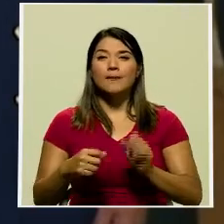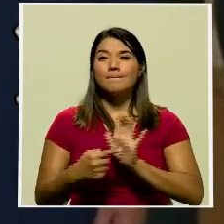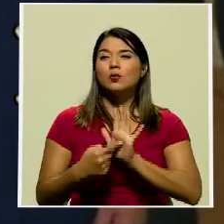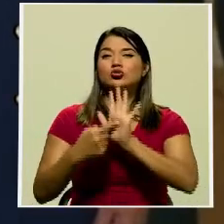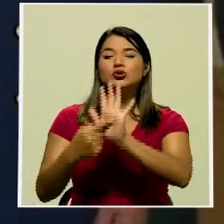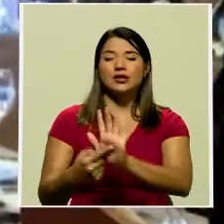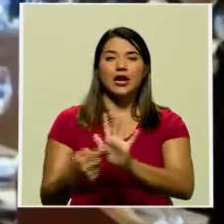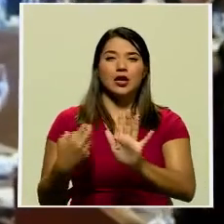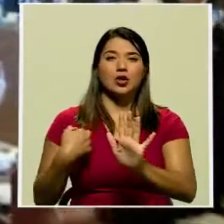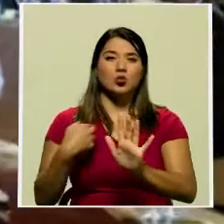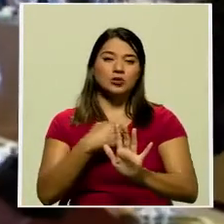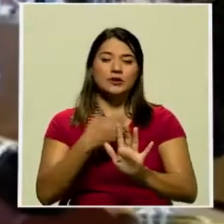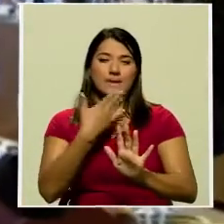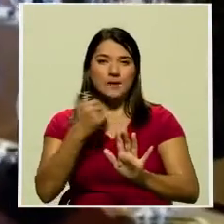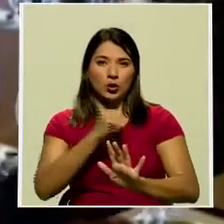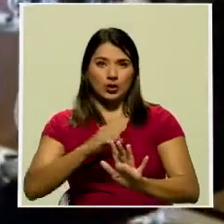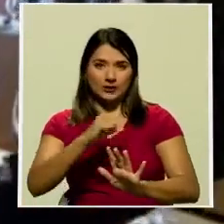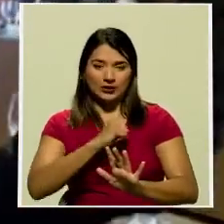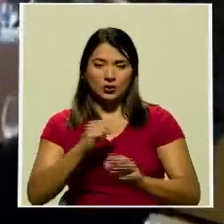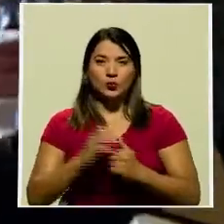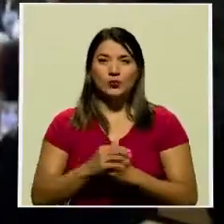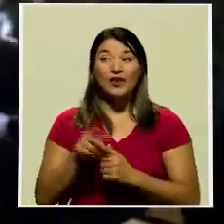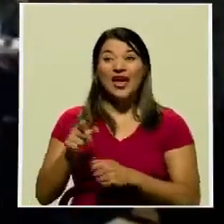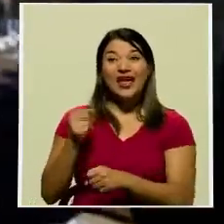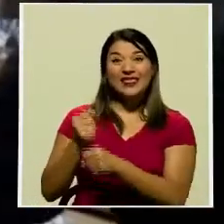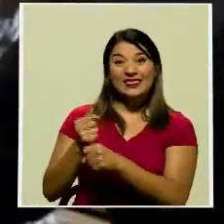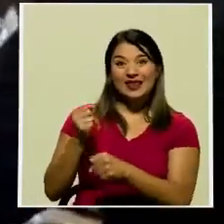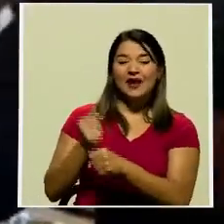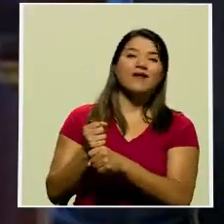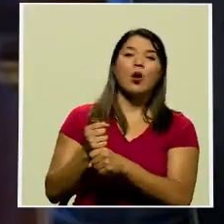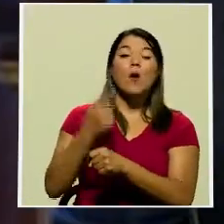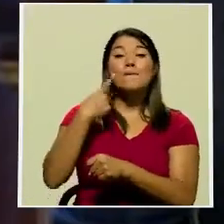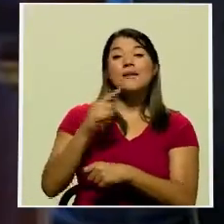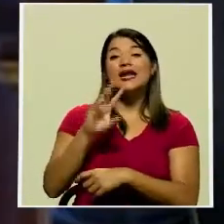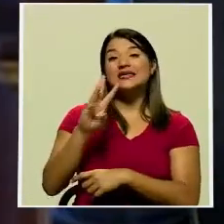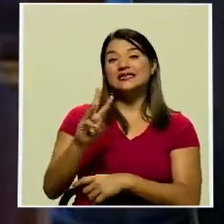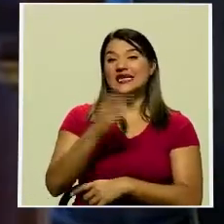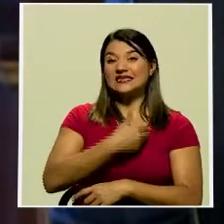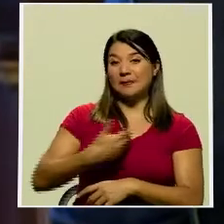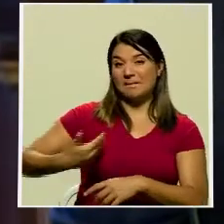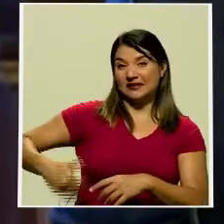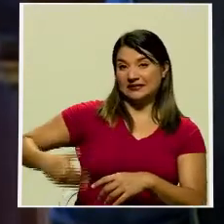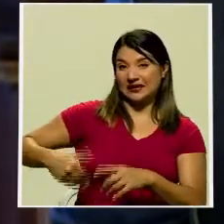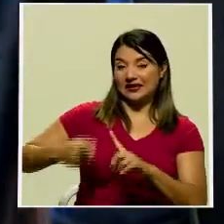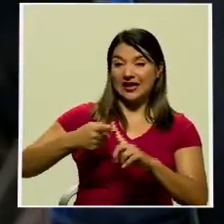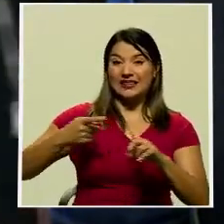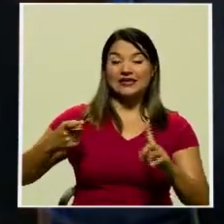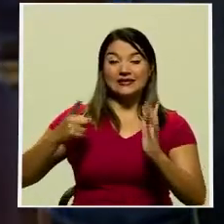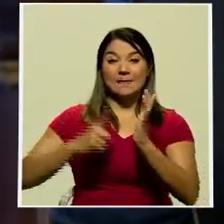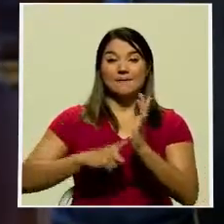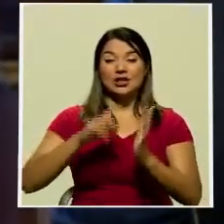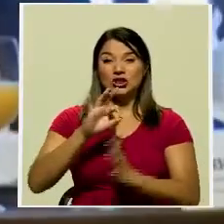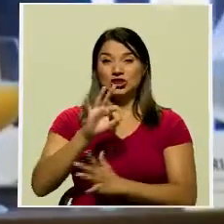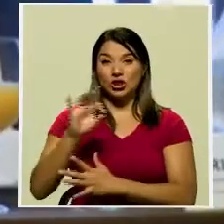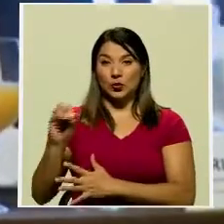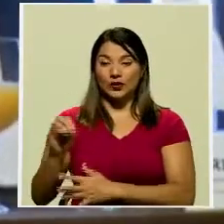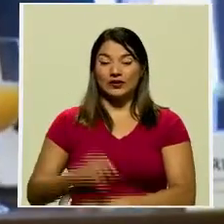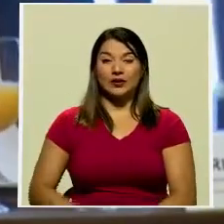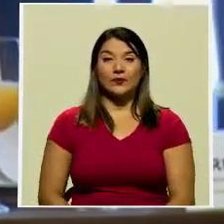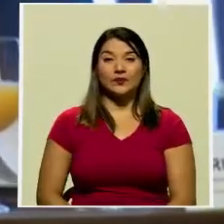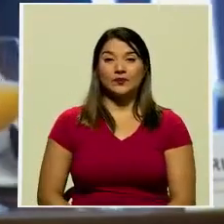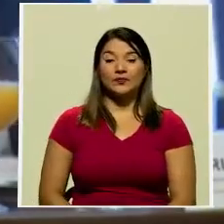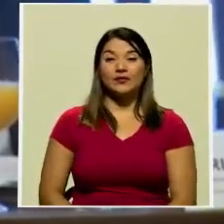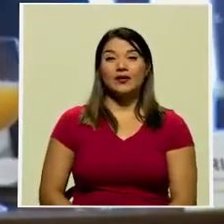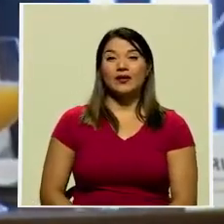nosotros mismos. Trujillo fue funcionario de los 6 presidentes que han gobernado el país desde 1990. Luego